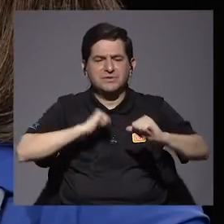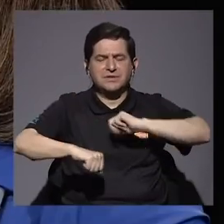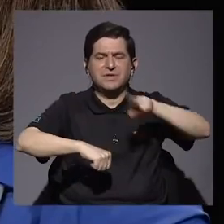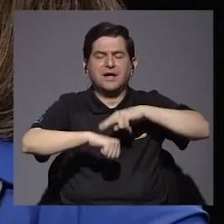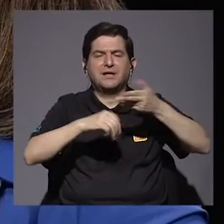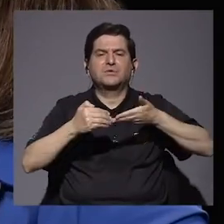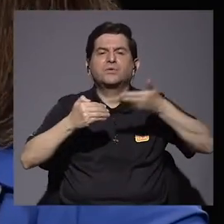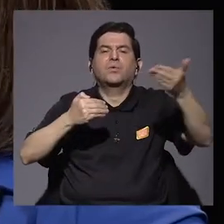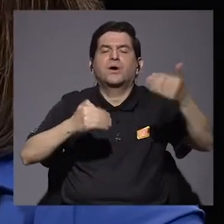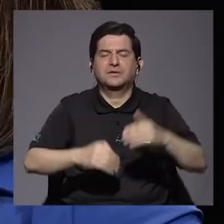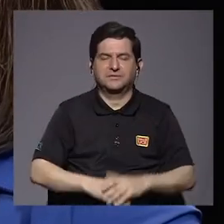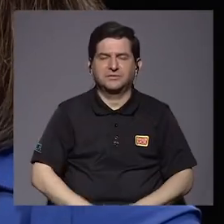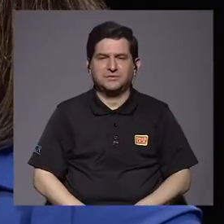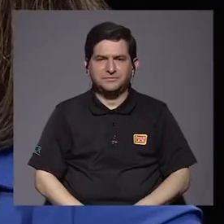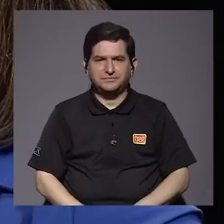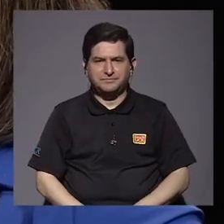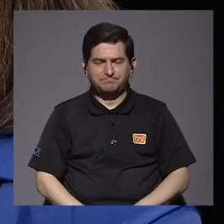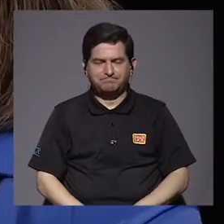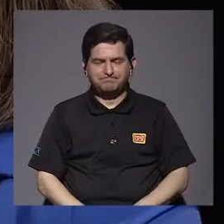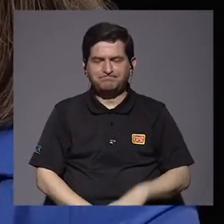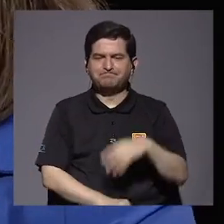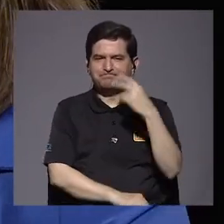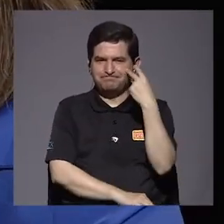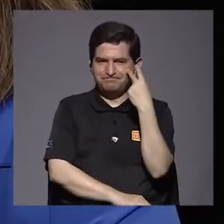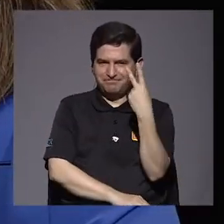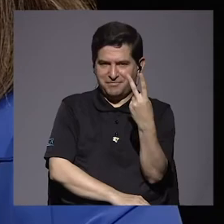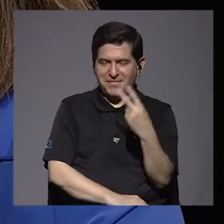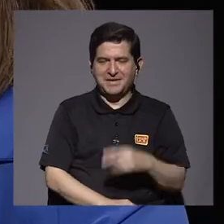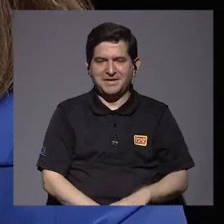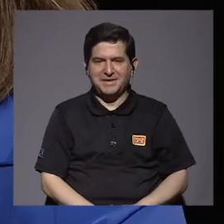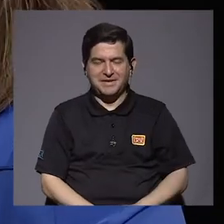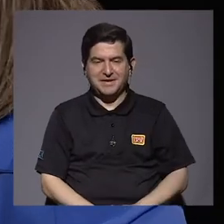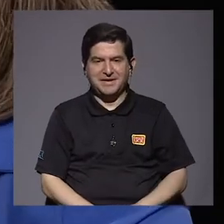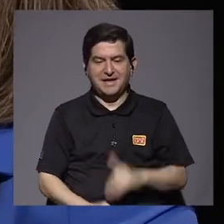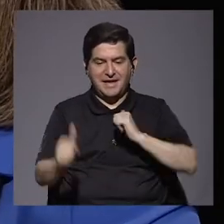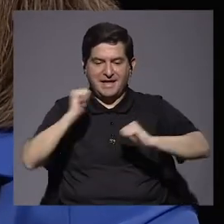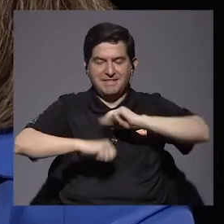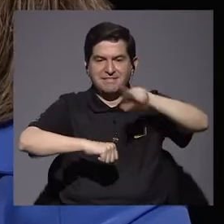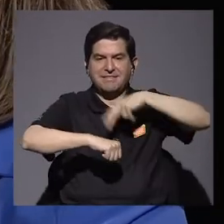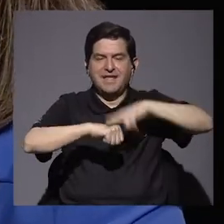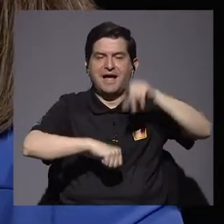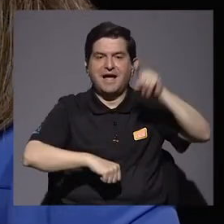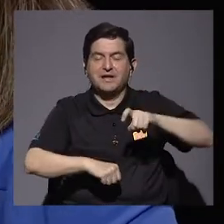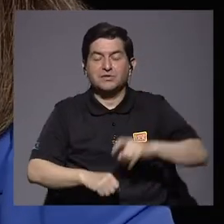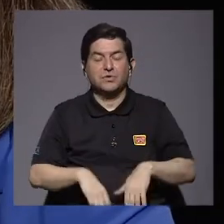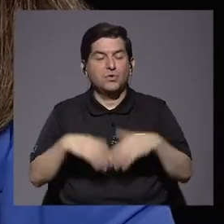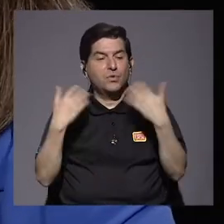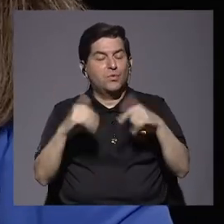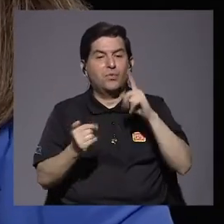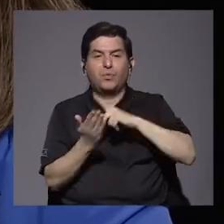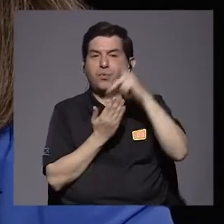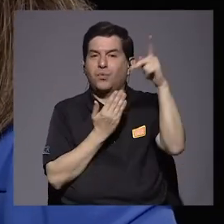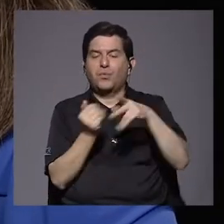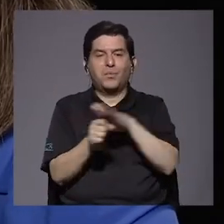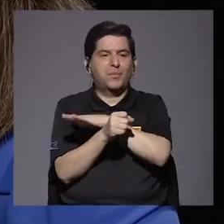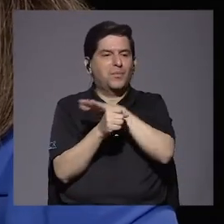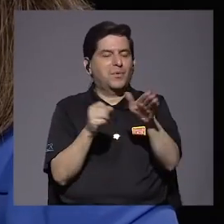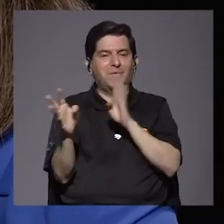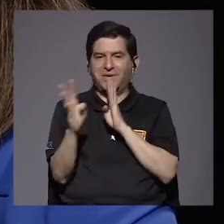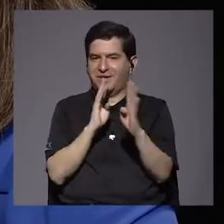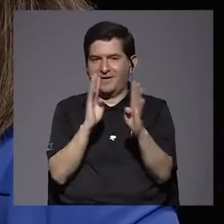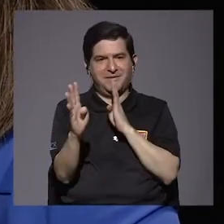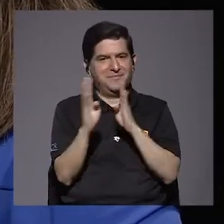Nacional? ¿Para cuándo el Teatro Nacional? Mire, el tema en el Teatro Nacional requeriría todo un programa para